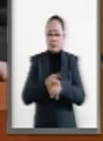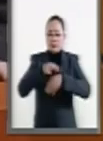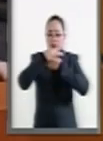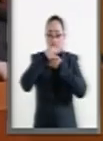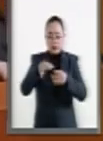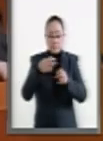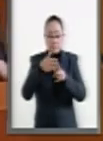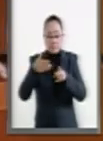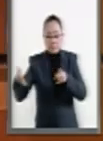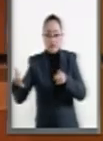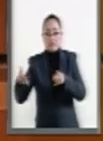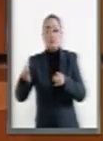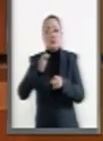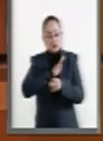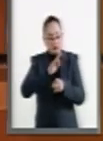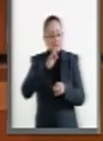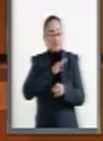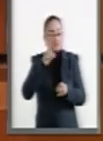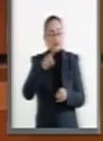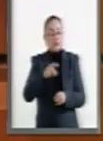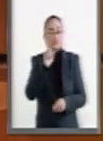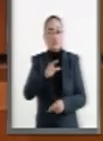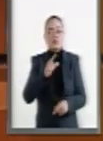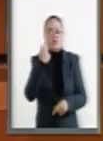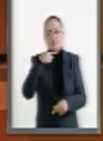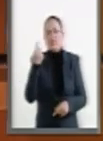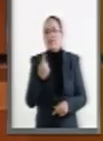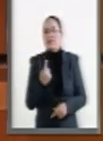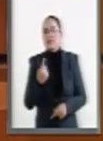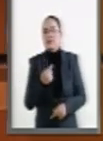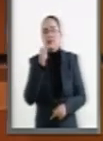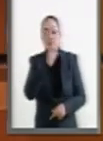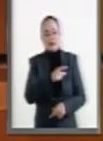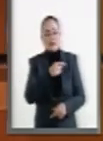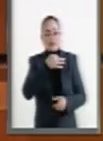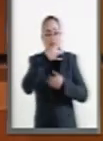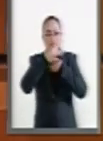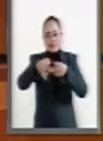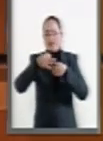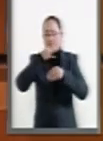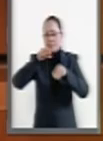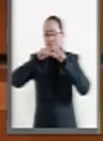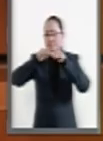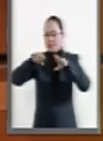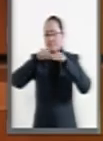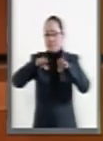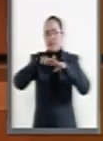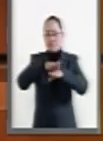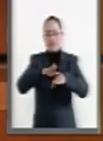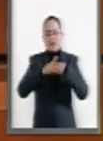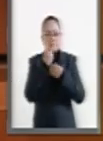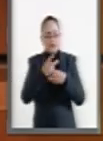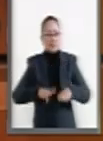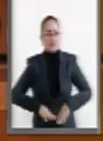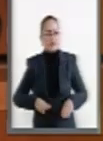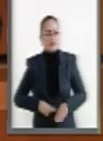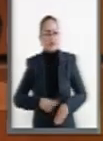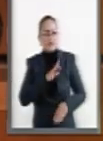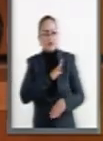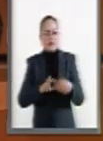publicación, para dar lugar precisamente al ámbito de la difusión y la prevención de este